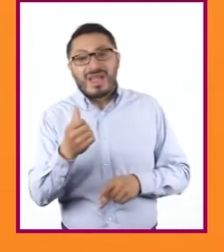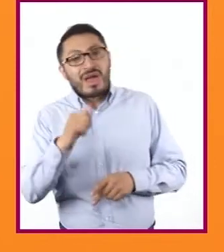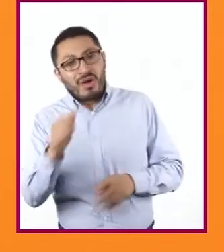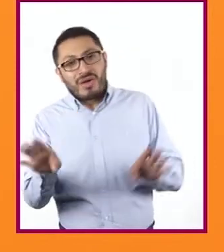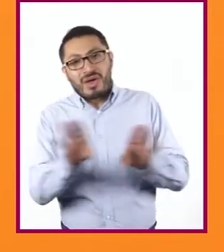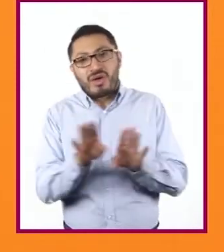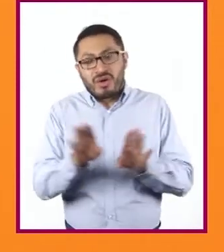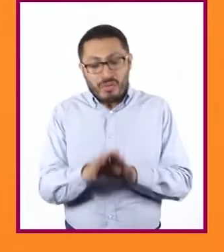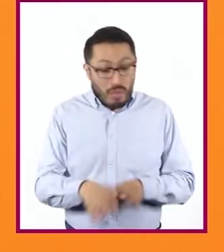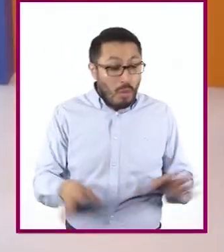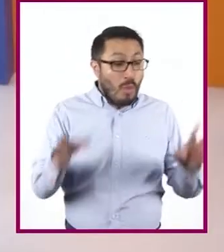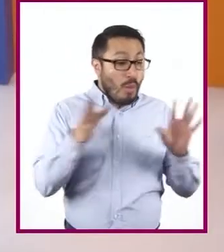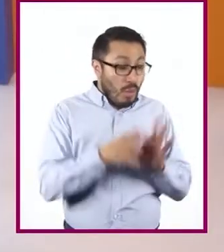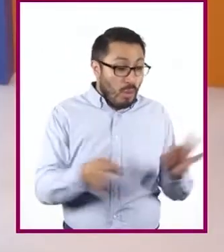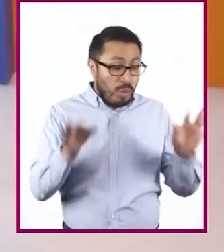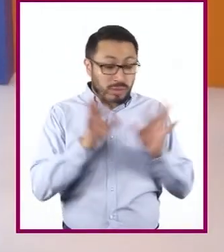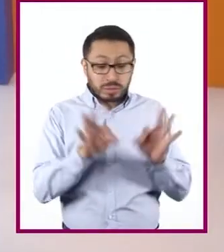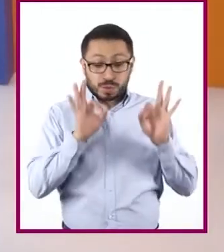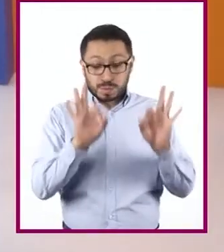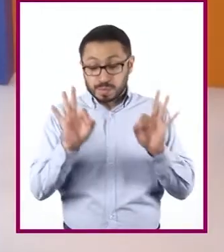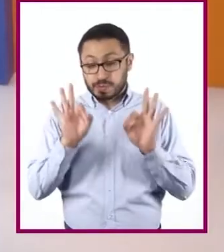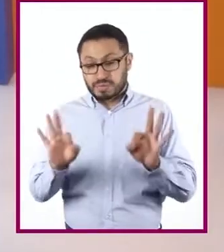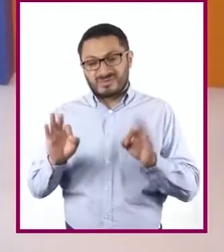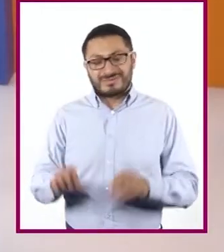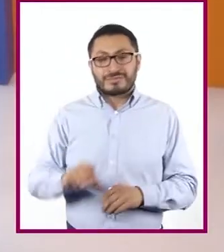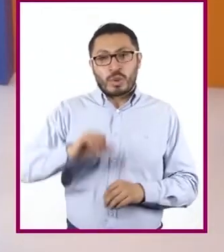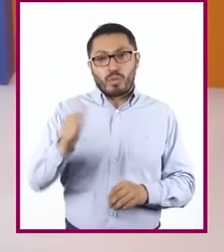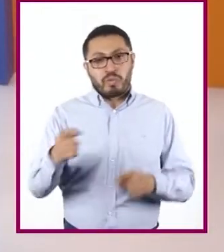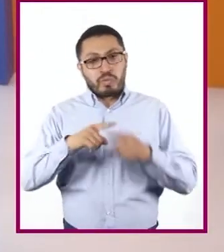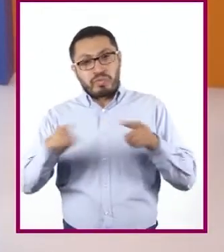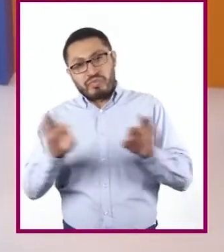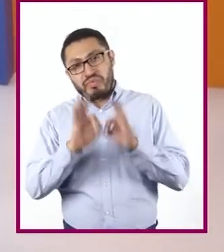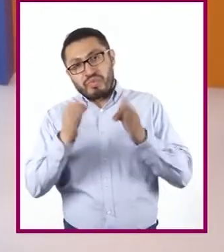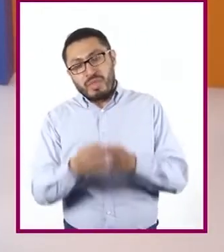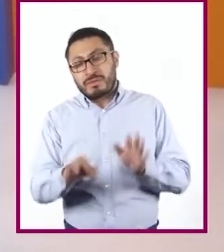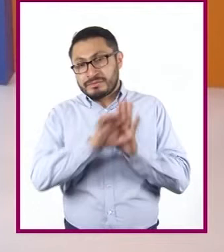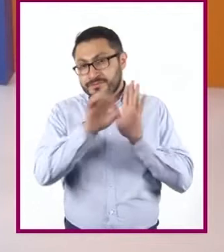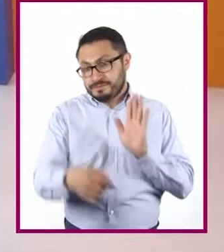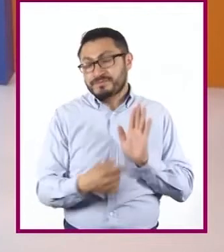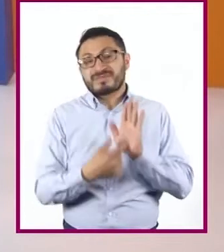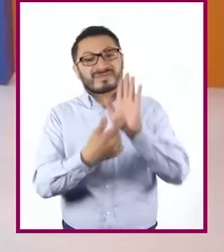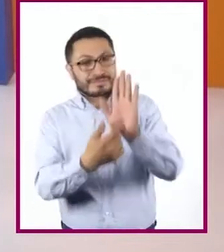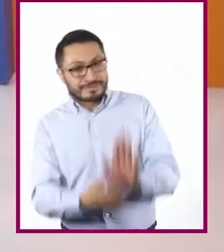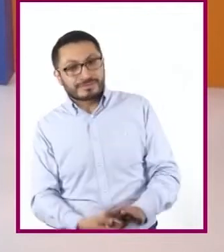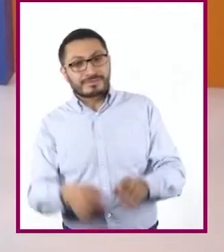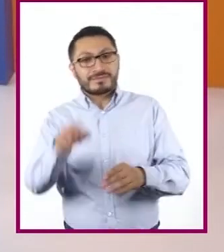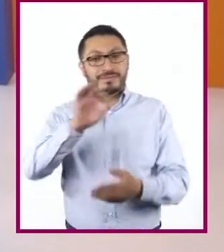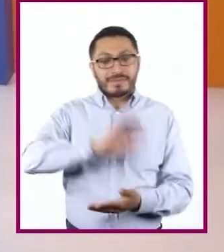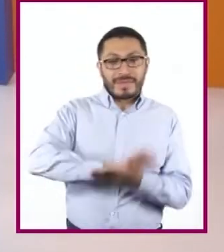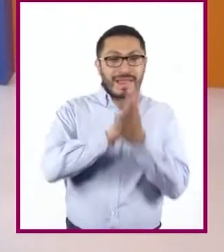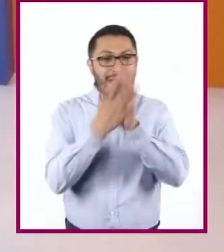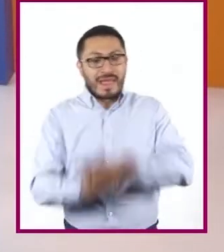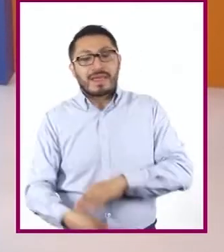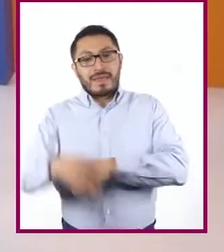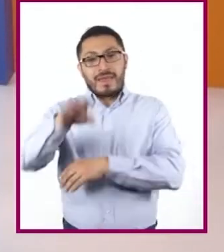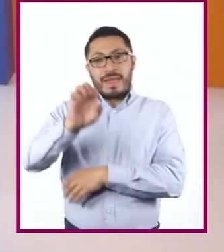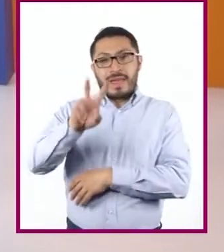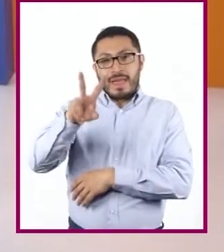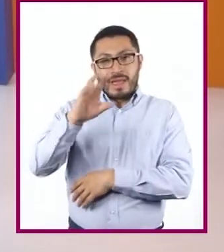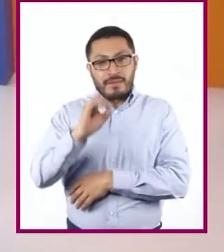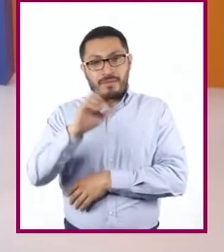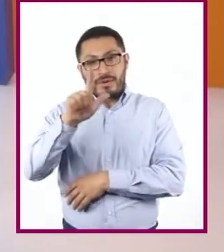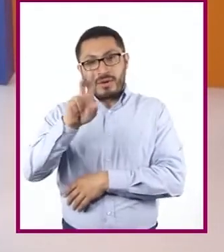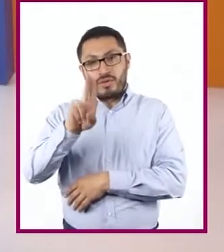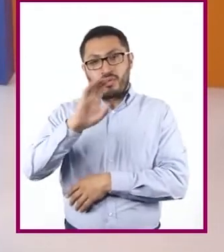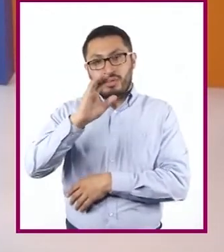amplían la información. Tomemos como ejemplo el siguiente texto titulado La evolución. Es un fragmento,